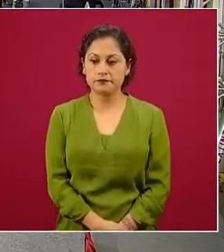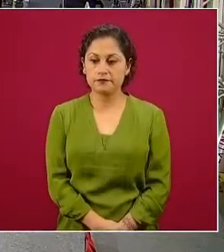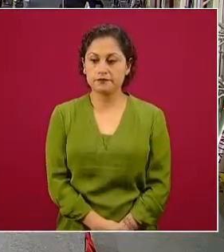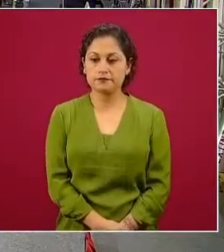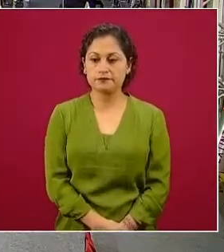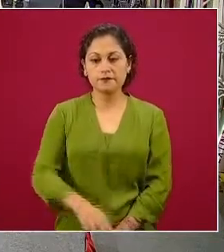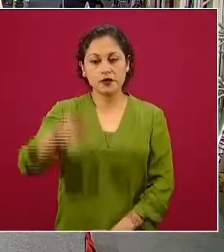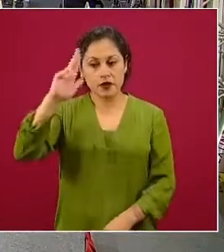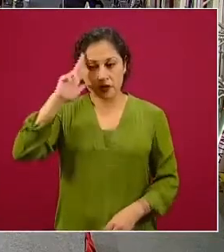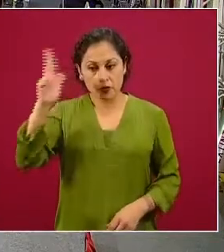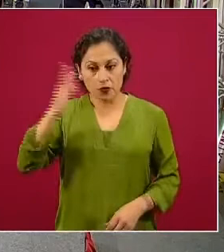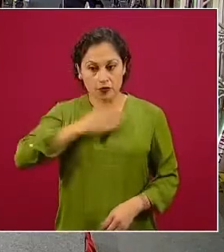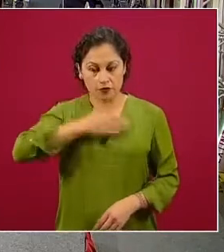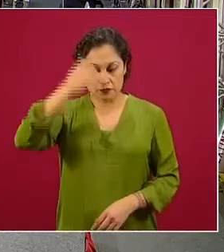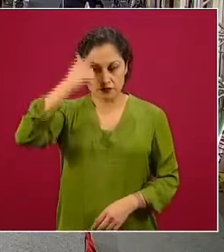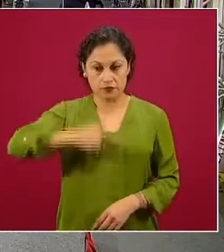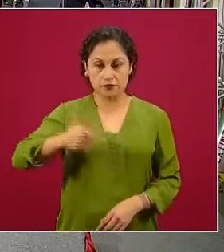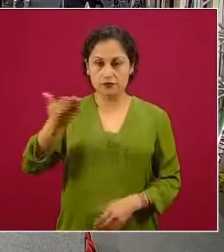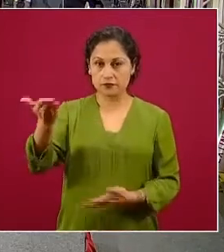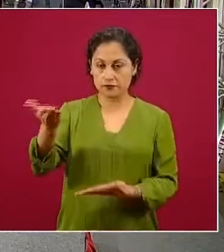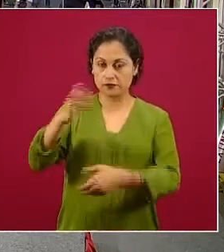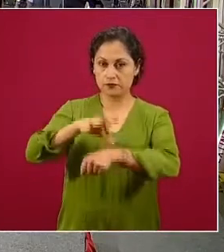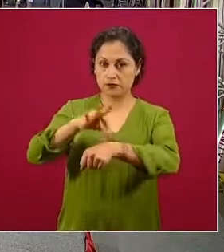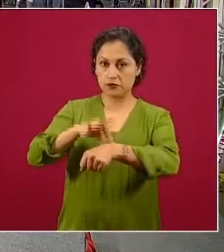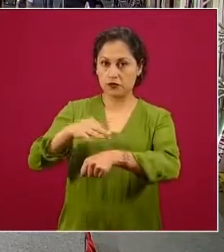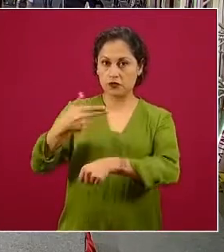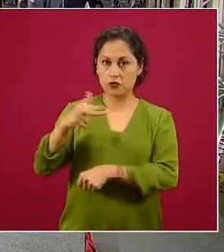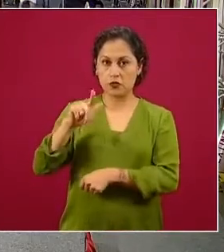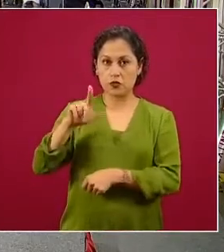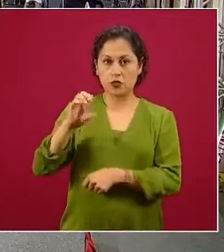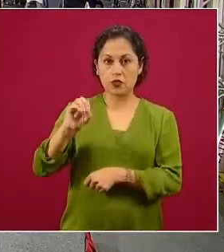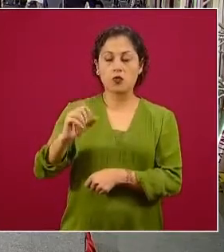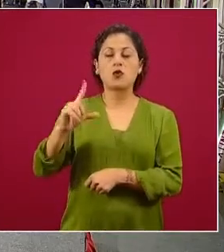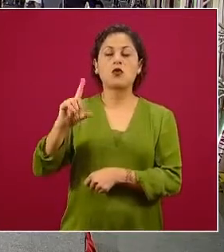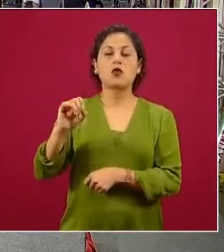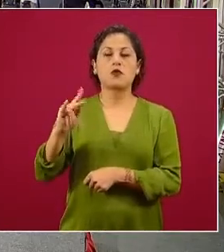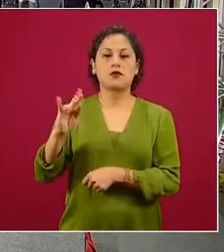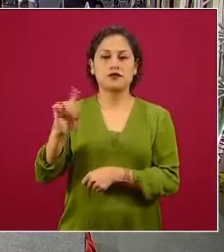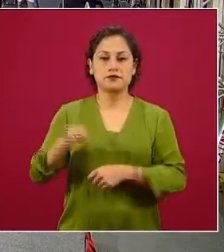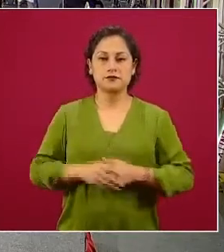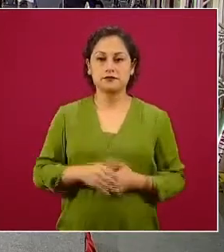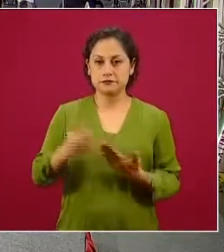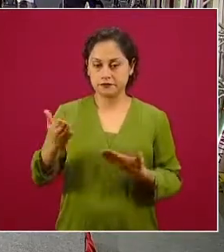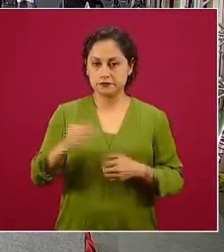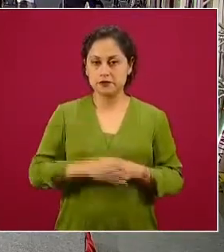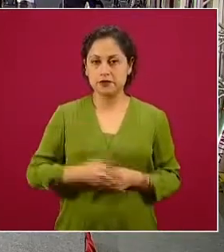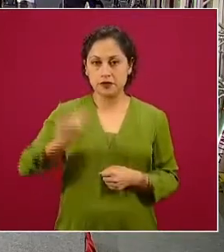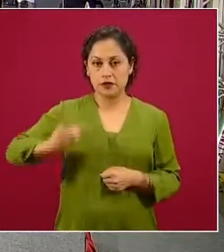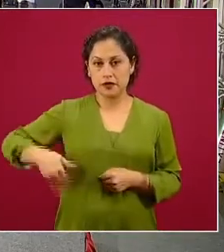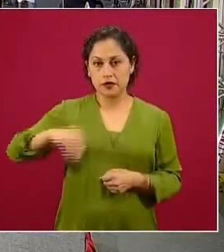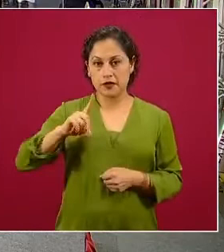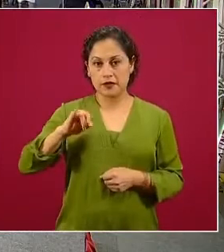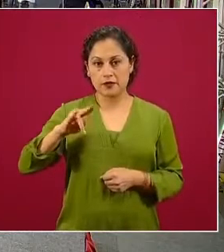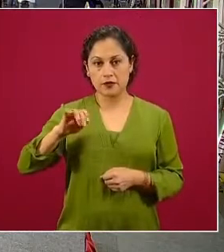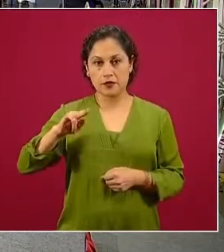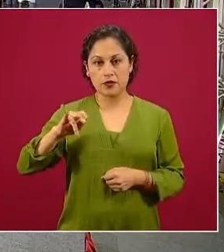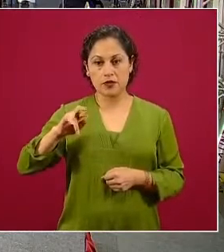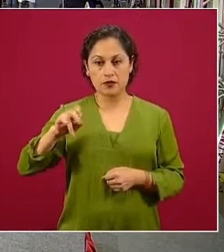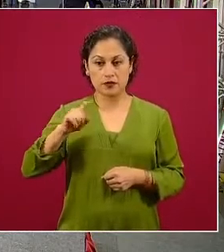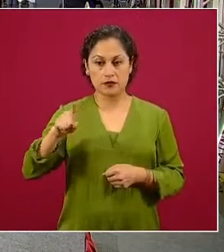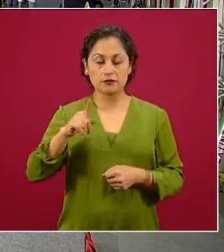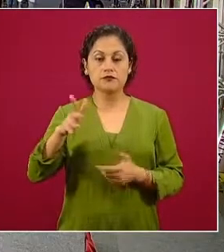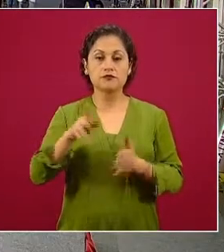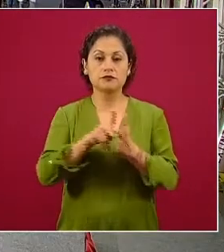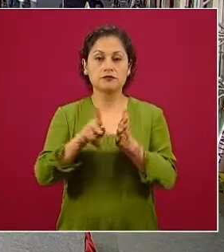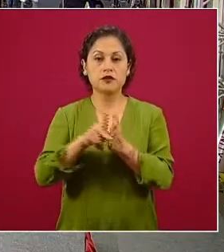Hola, buenas noches, doctor Hugo López-Gatell, doctora Salomía. Un gusto saludarles, Demián Duarte, de Pasión por los Negocios, de